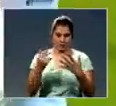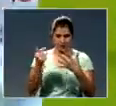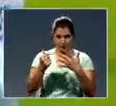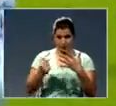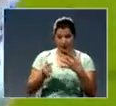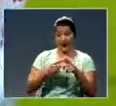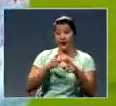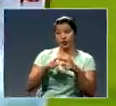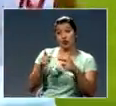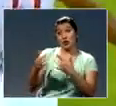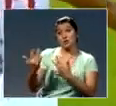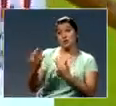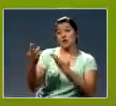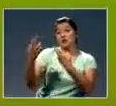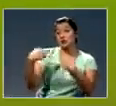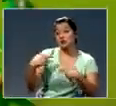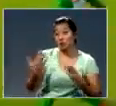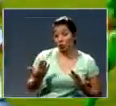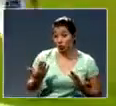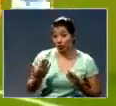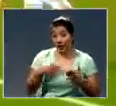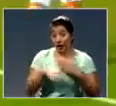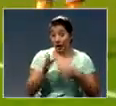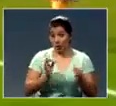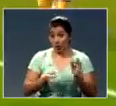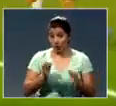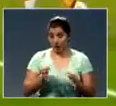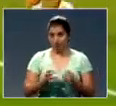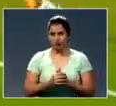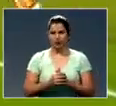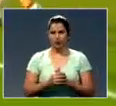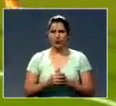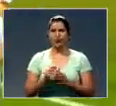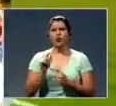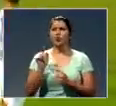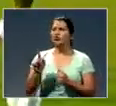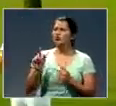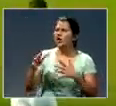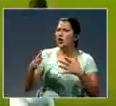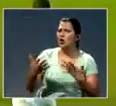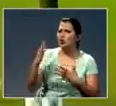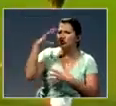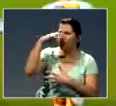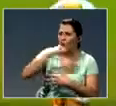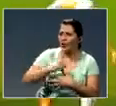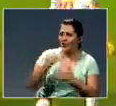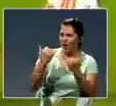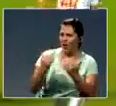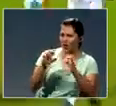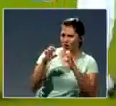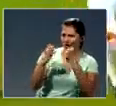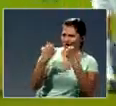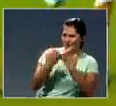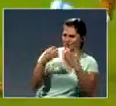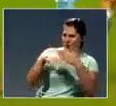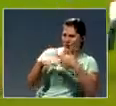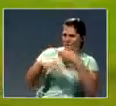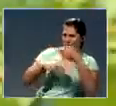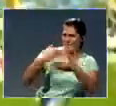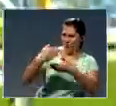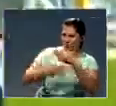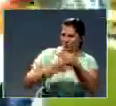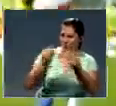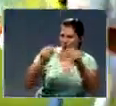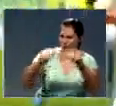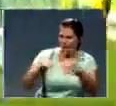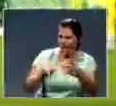responderá penalmente, responderá civilmente. Don Jorge, ¿cómo se da usted cuenta que el equipo está en un proceso de venta o de que hay